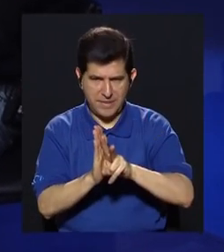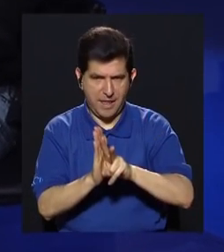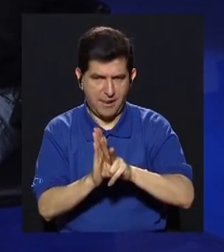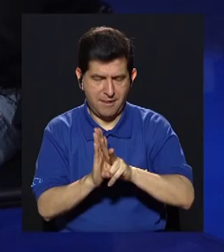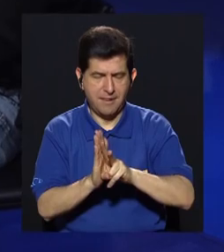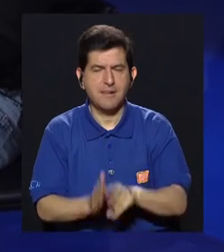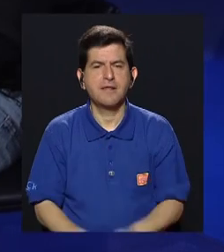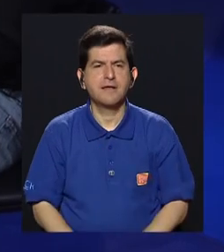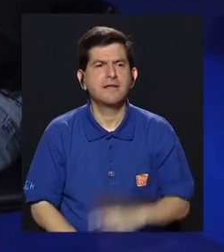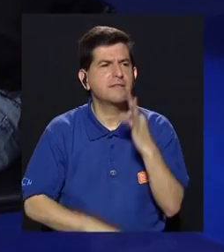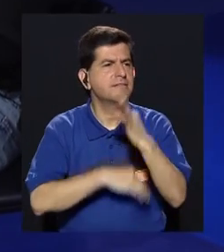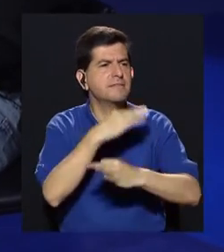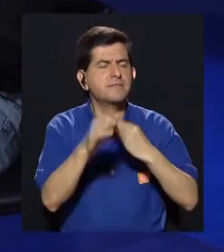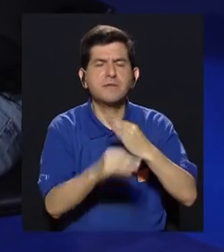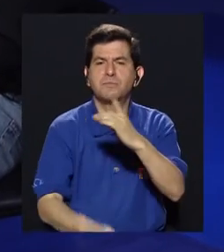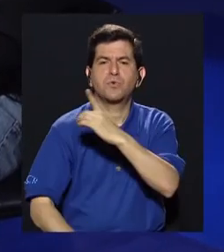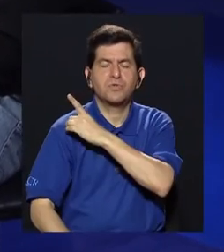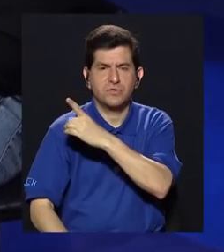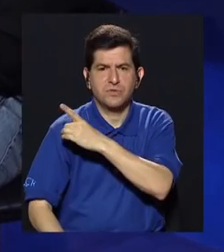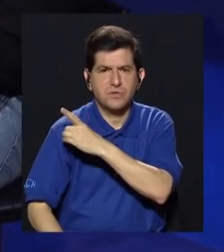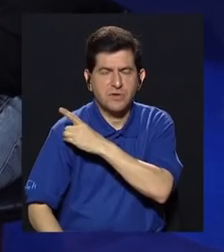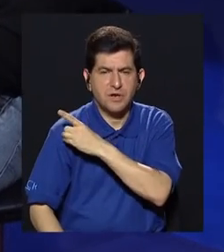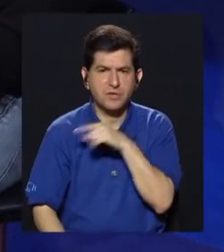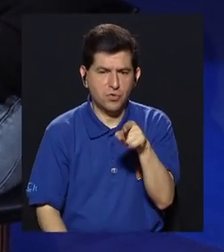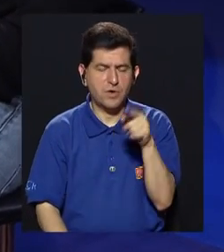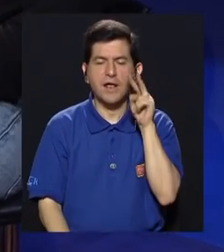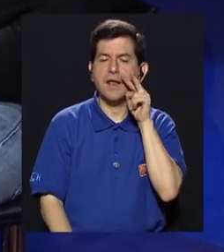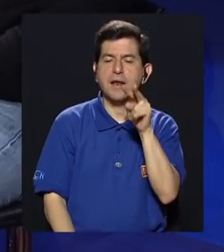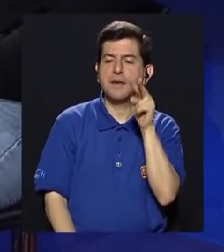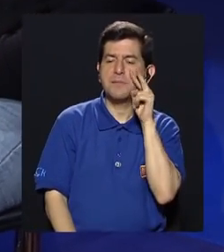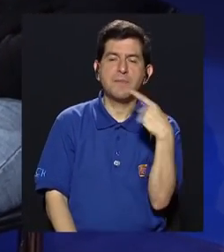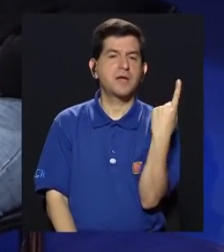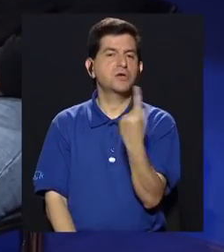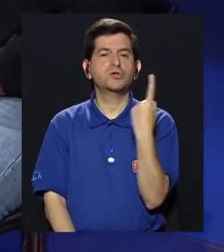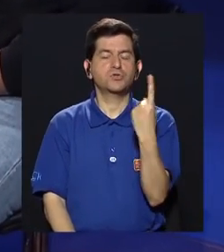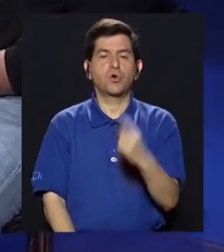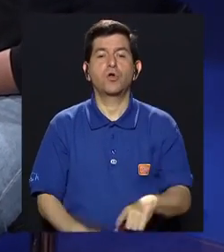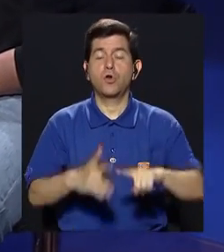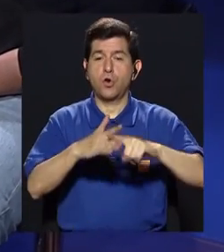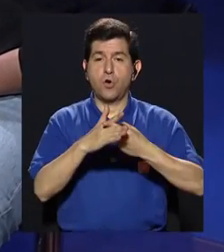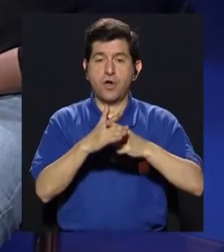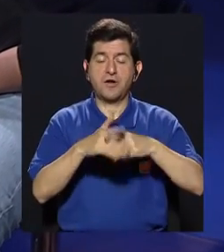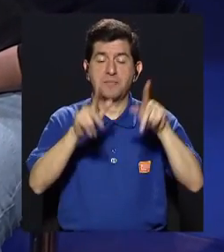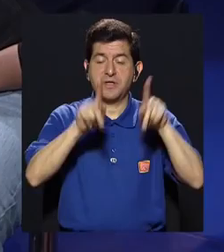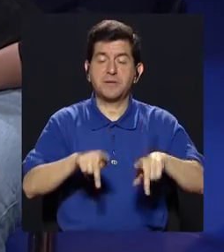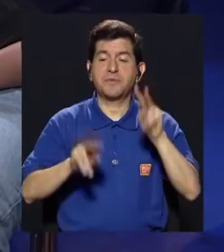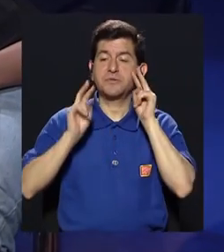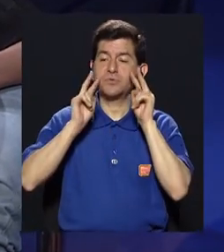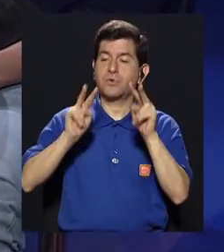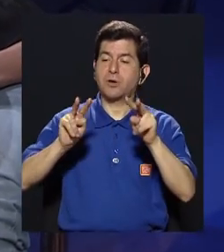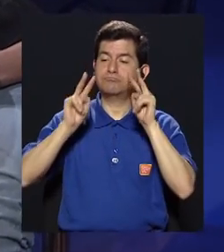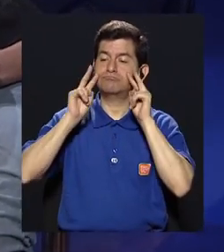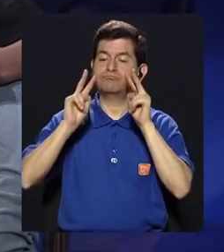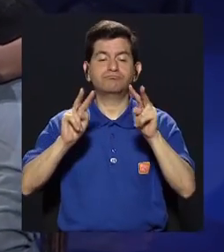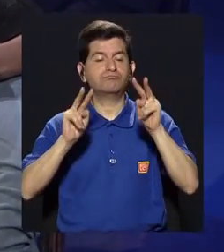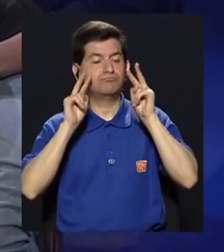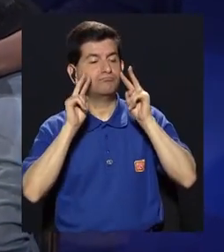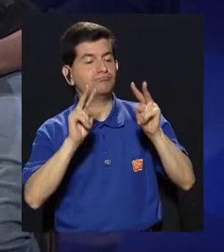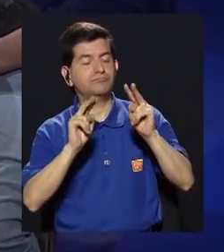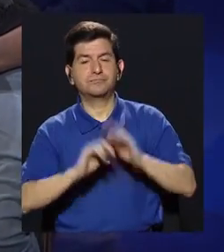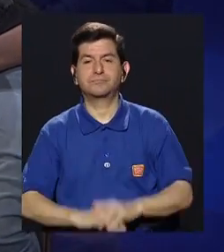es el documental donde el director nada más observa ahí es como una herramienta para el espectador de observar